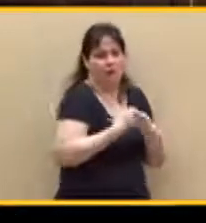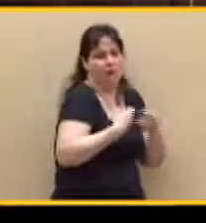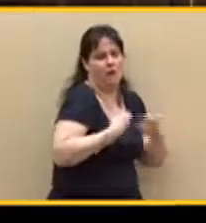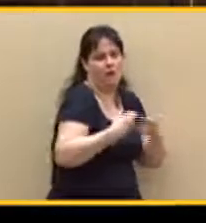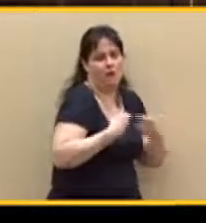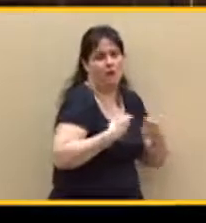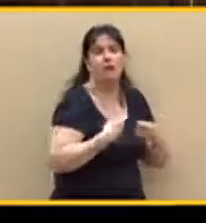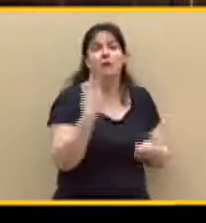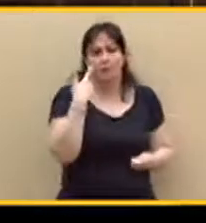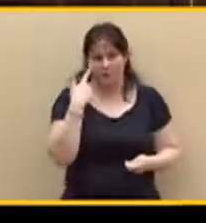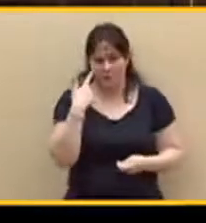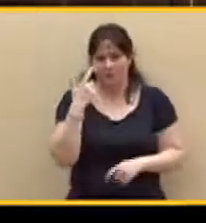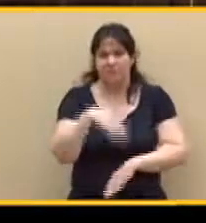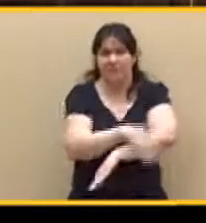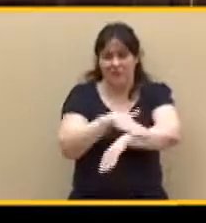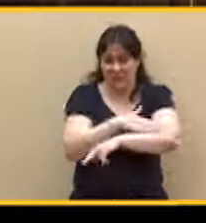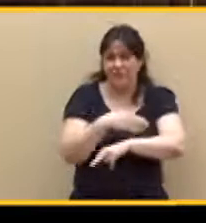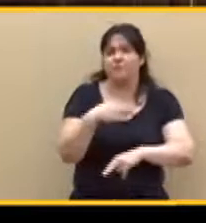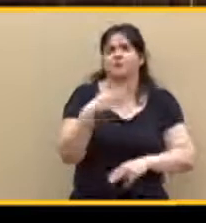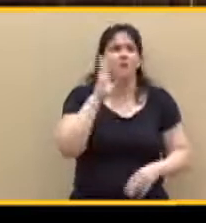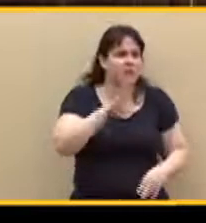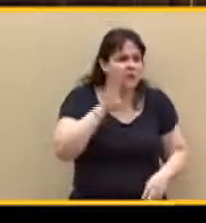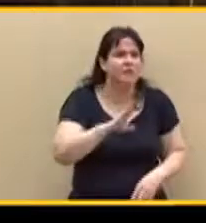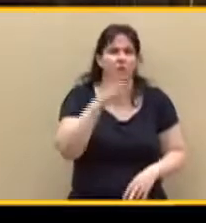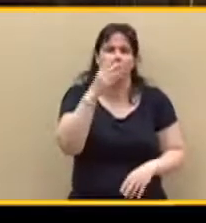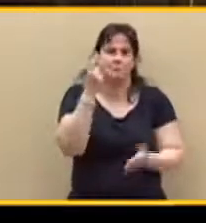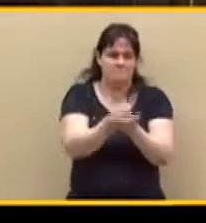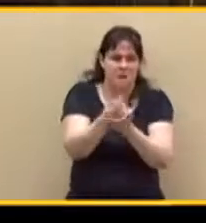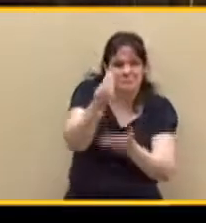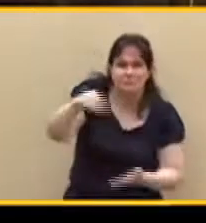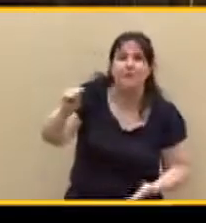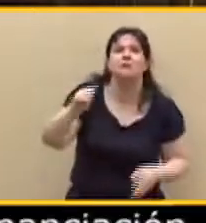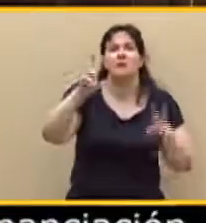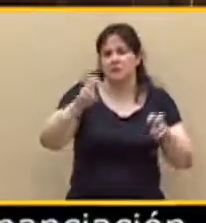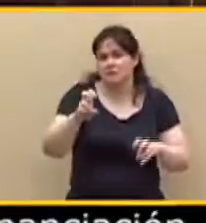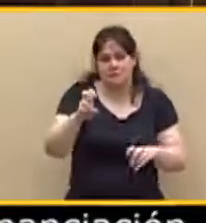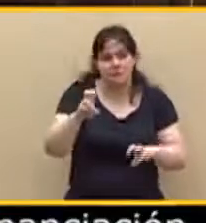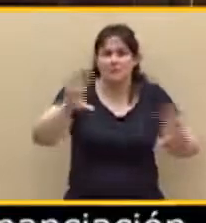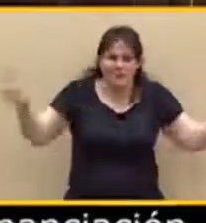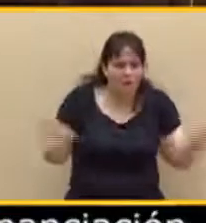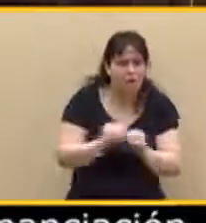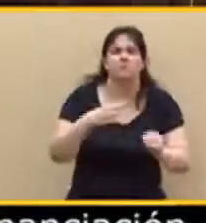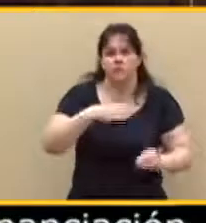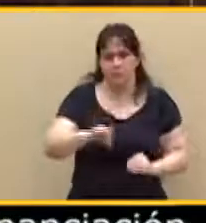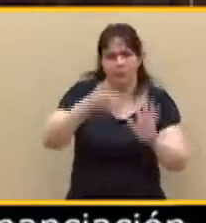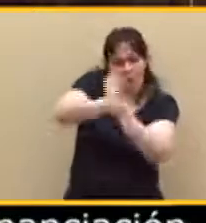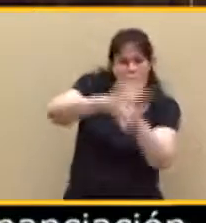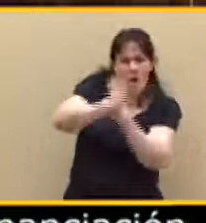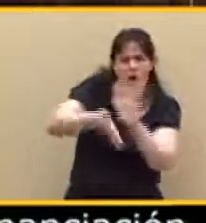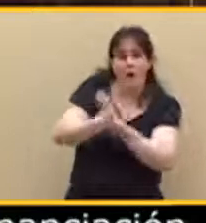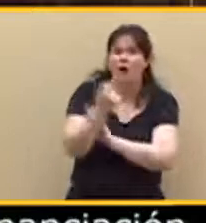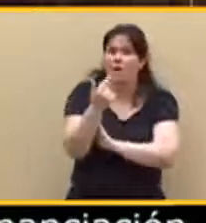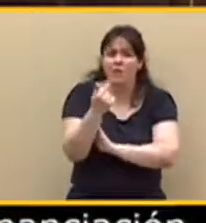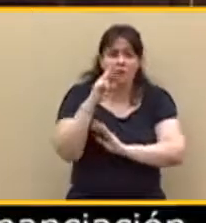desleal, sobrecostes y financiación ilegal. Así puede resumirse lo que les he descrito. Y el dinero sigue siempre el mismo recorrido,